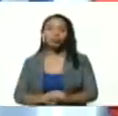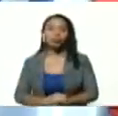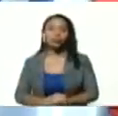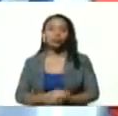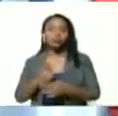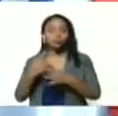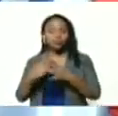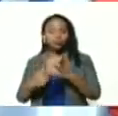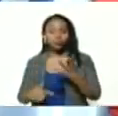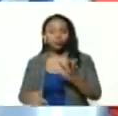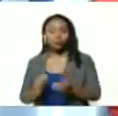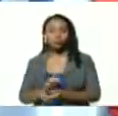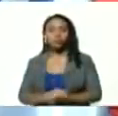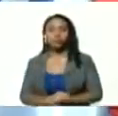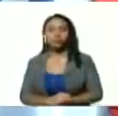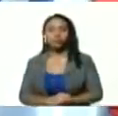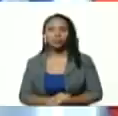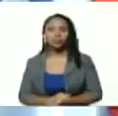entre otros.